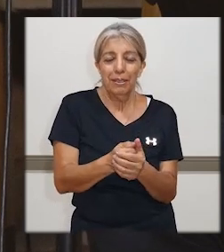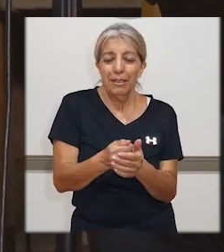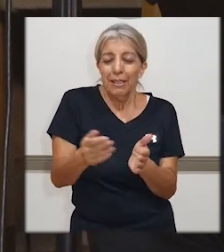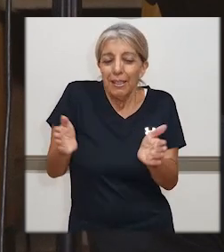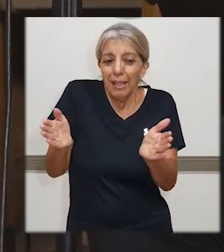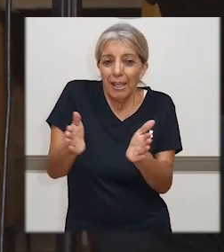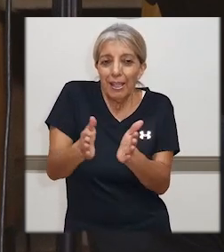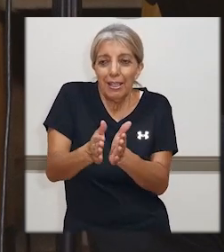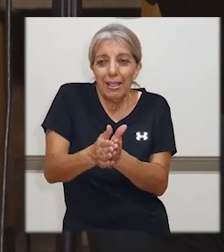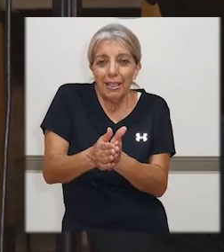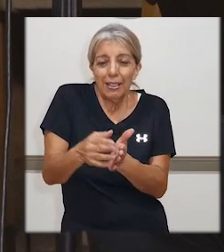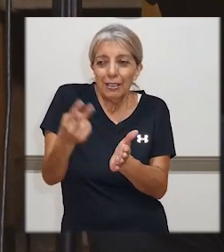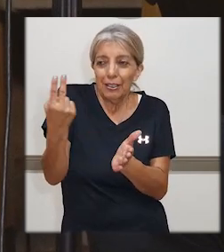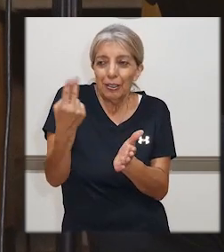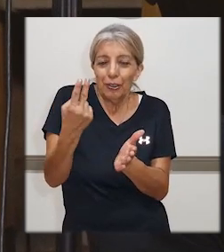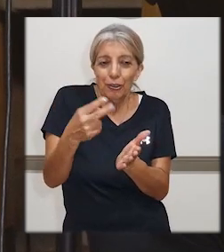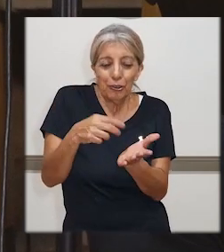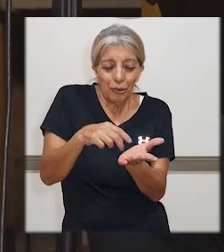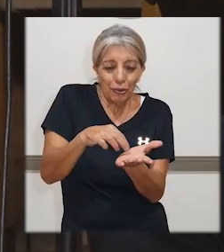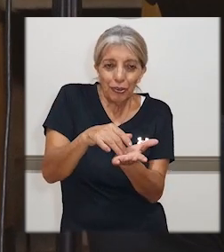Mi gracia te basta.